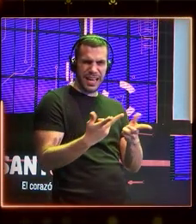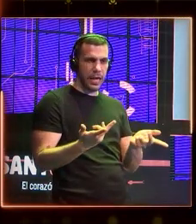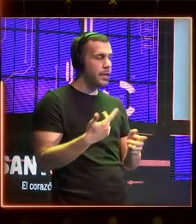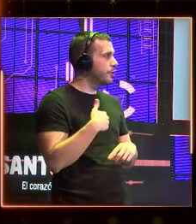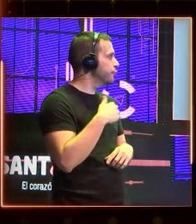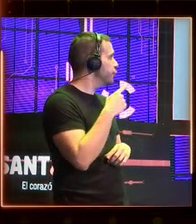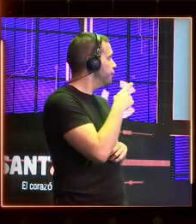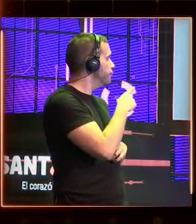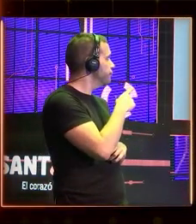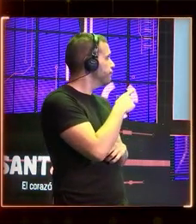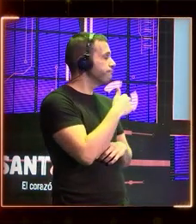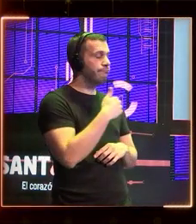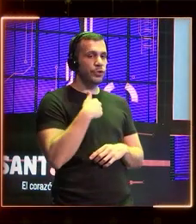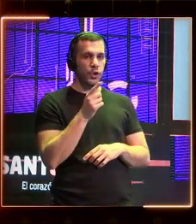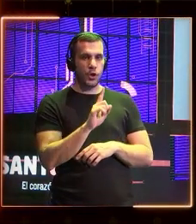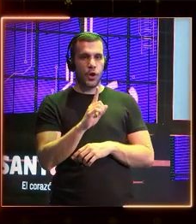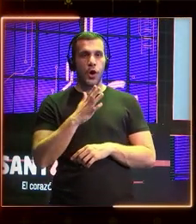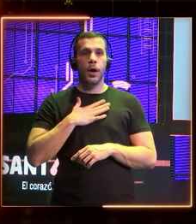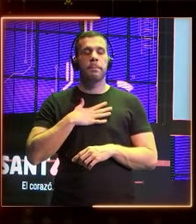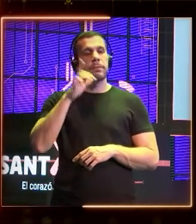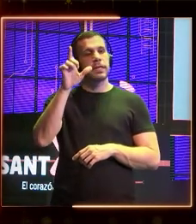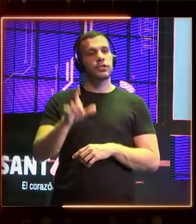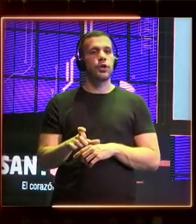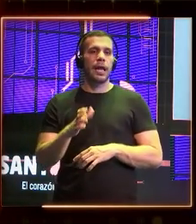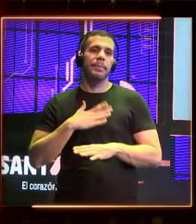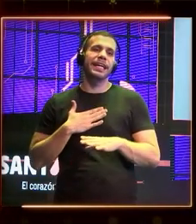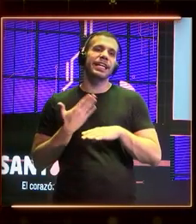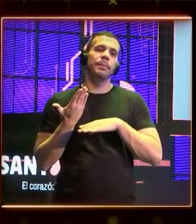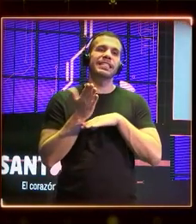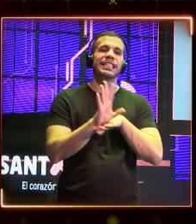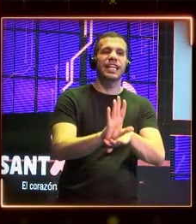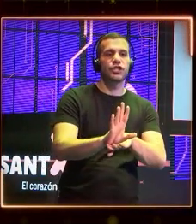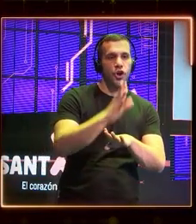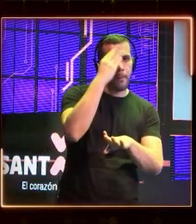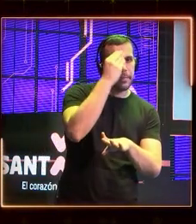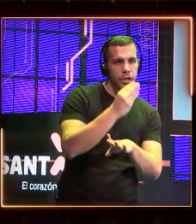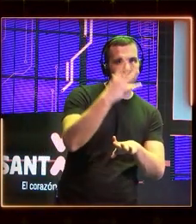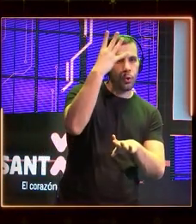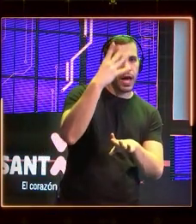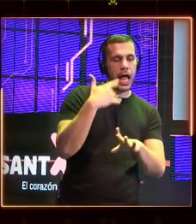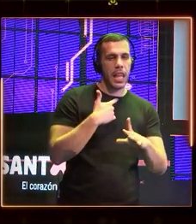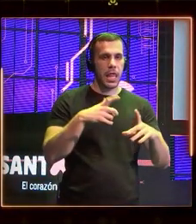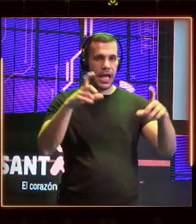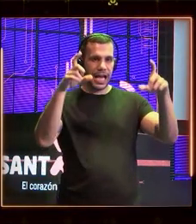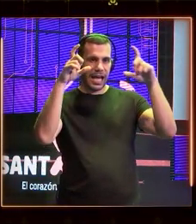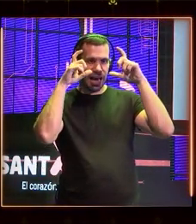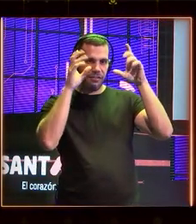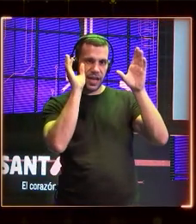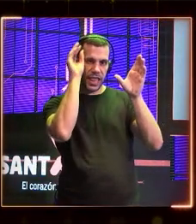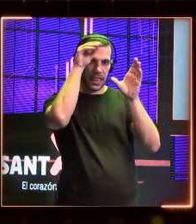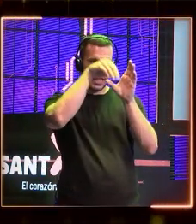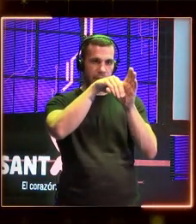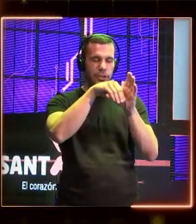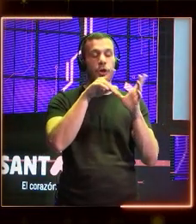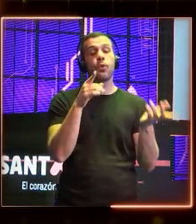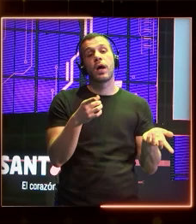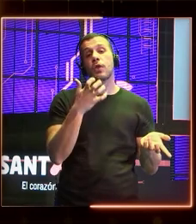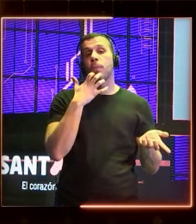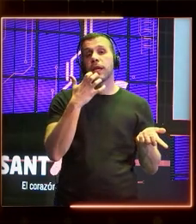mi persona es mi representación virtual dentro de Vision Pro cuando me llaméis haciendo